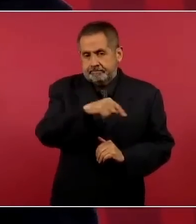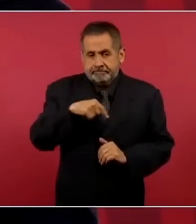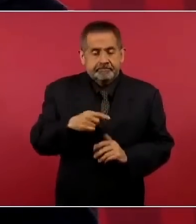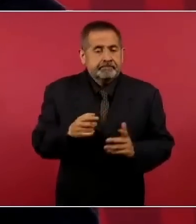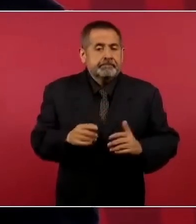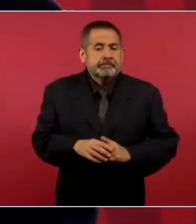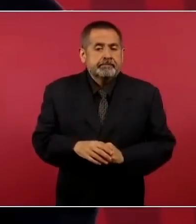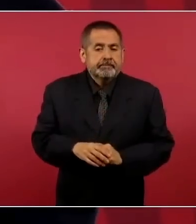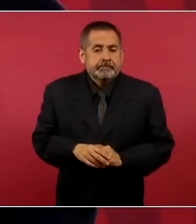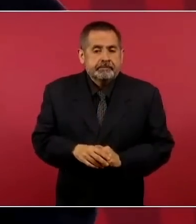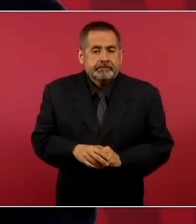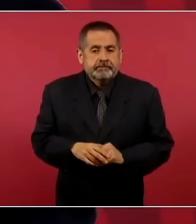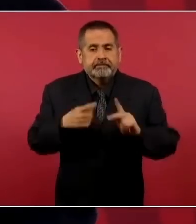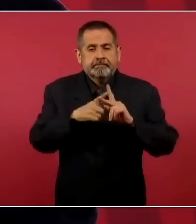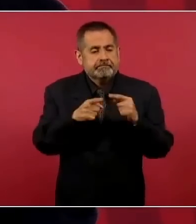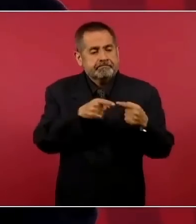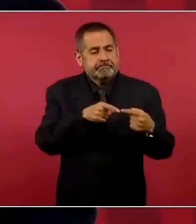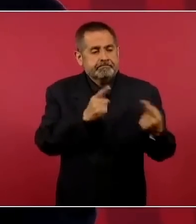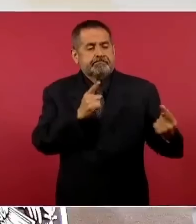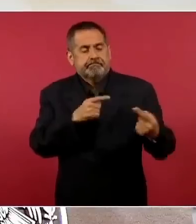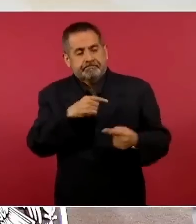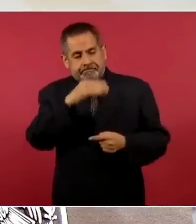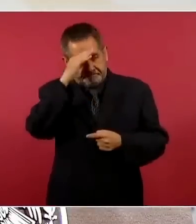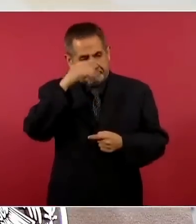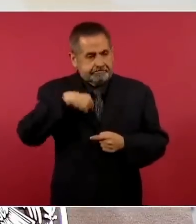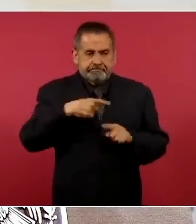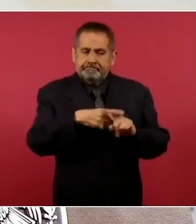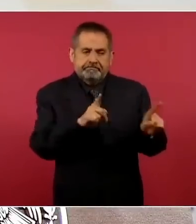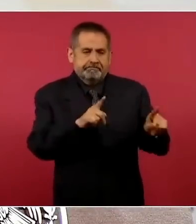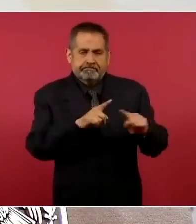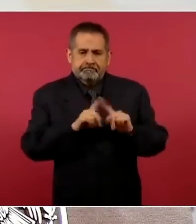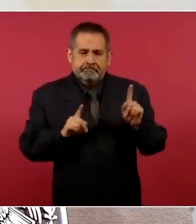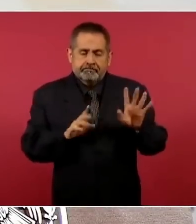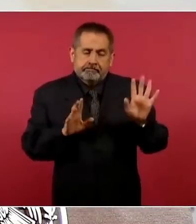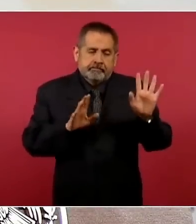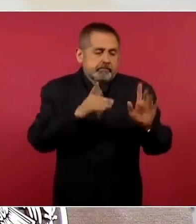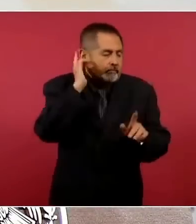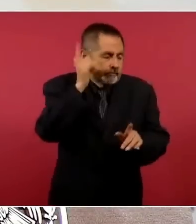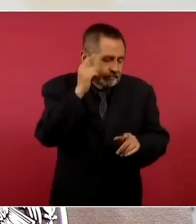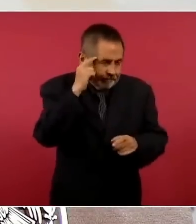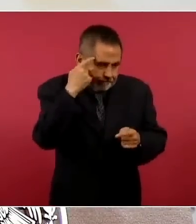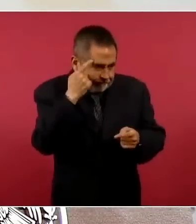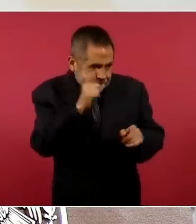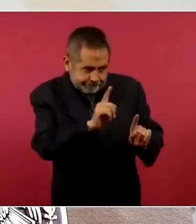pues empezamos a tener diferencias. No se vaya a enojar Ciro, pero